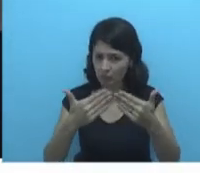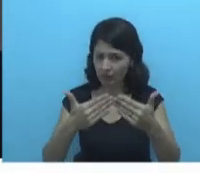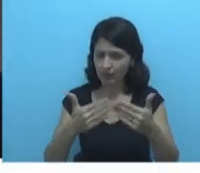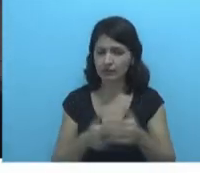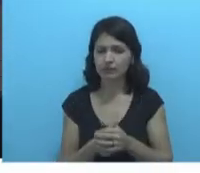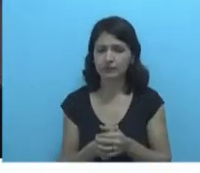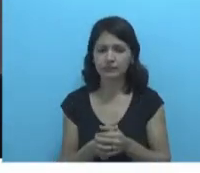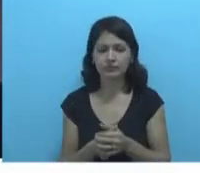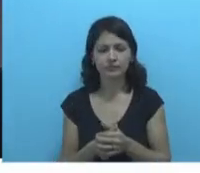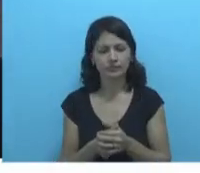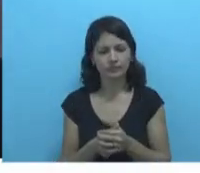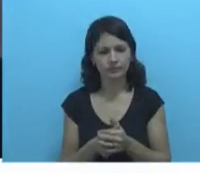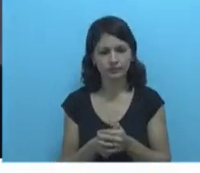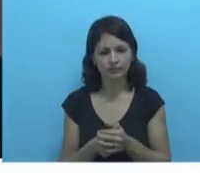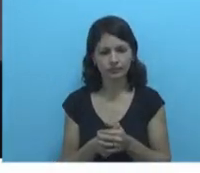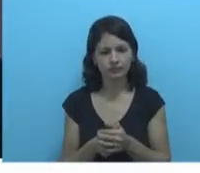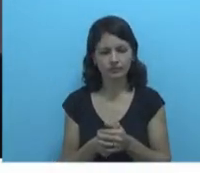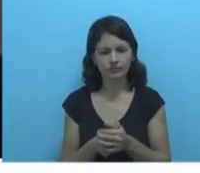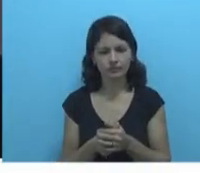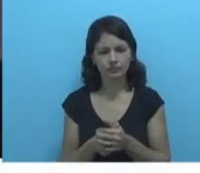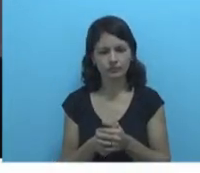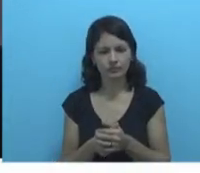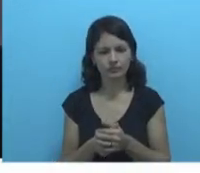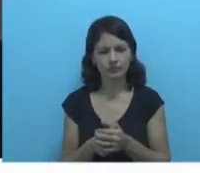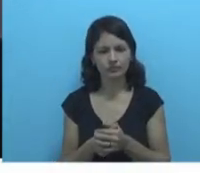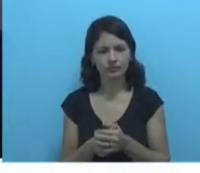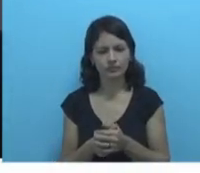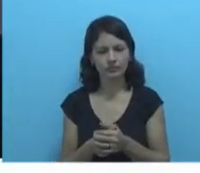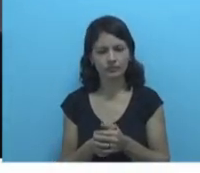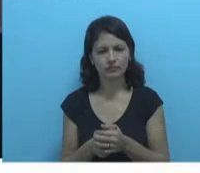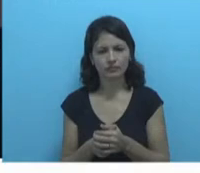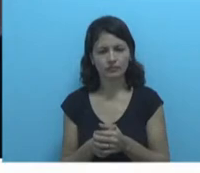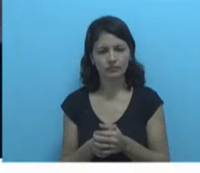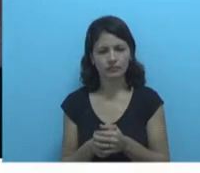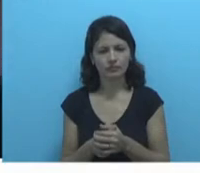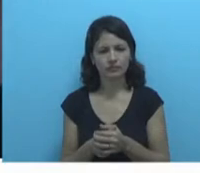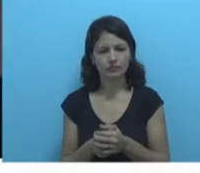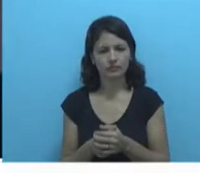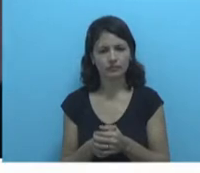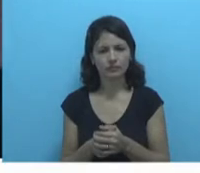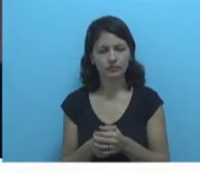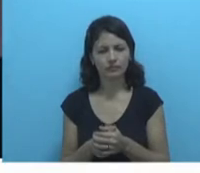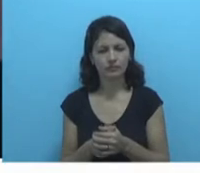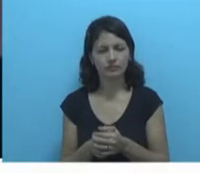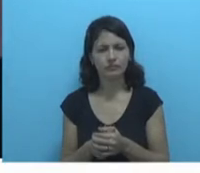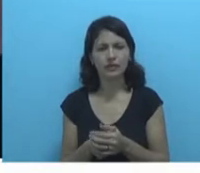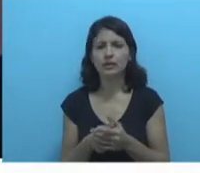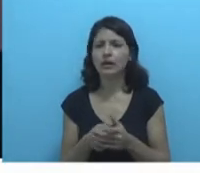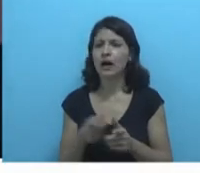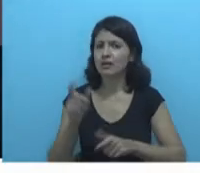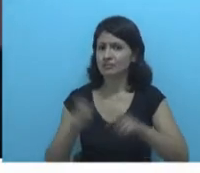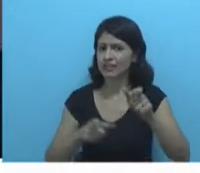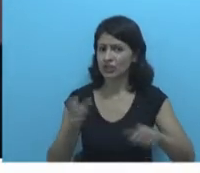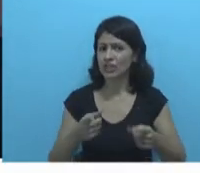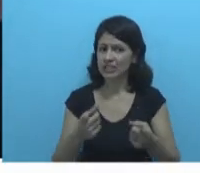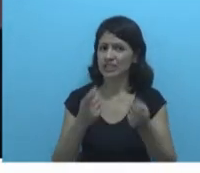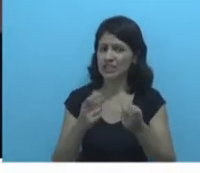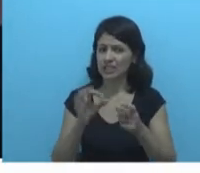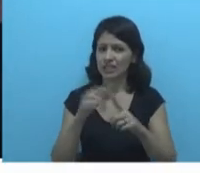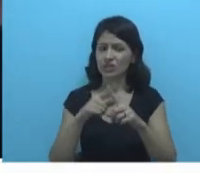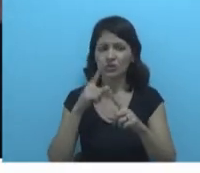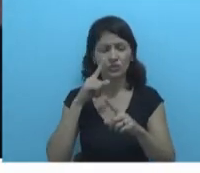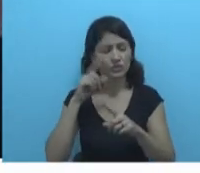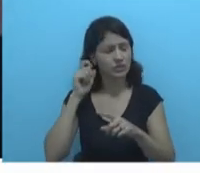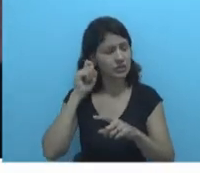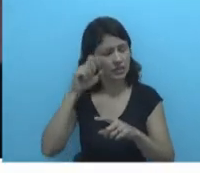del insumo siga concentrada en pocas compañías desde hace décadas. La alta demanda de oxígeno en plena pandemia llevó